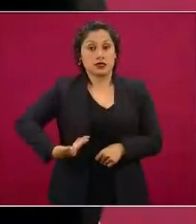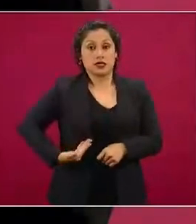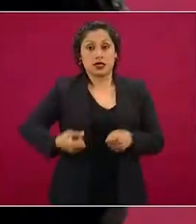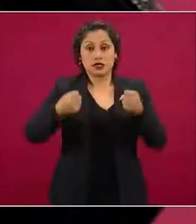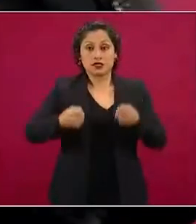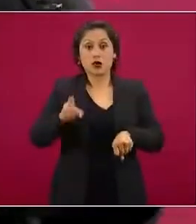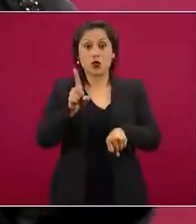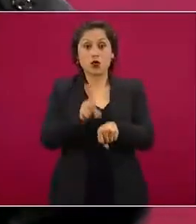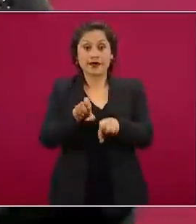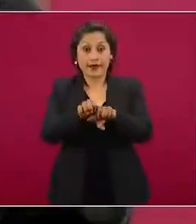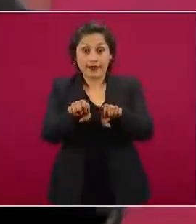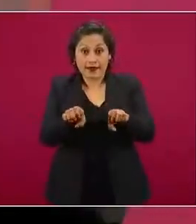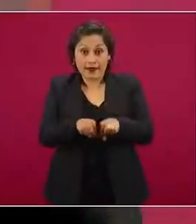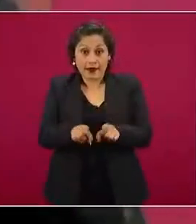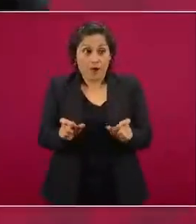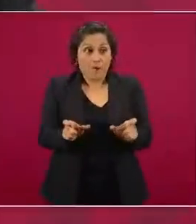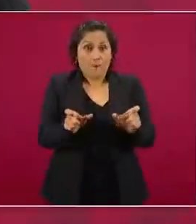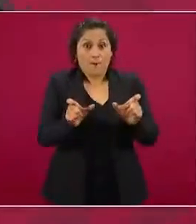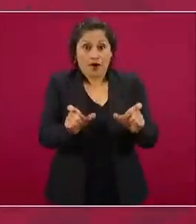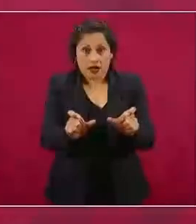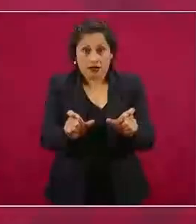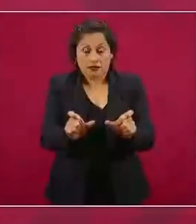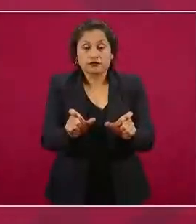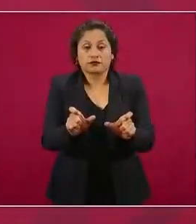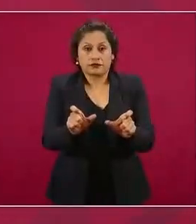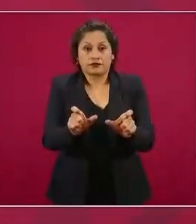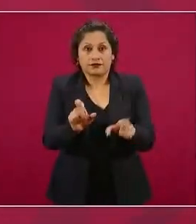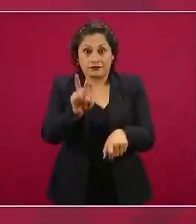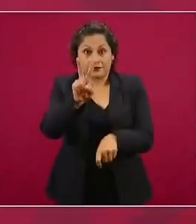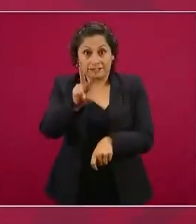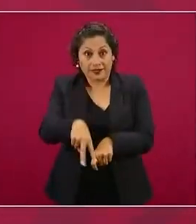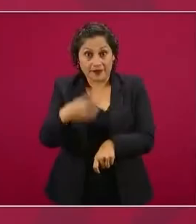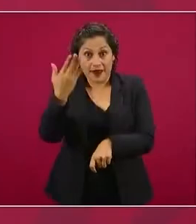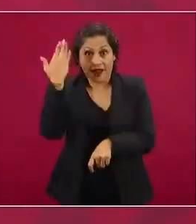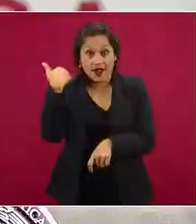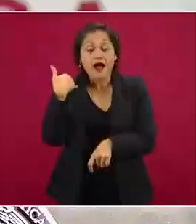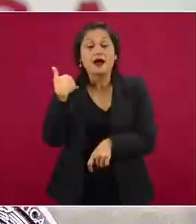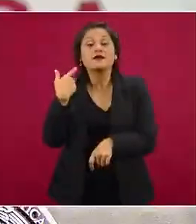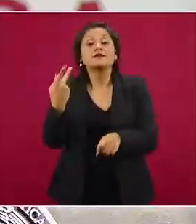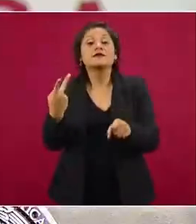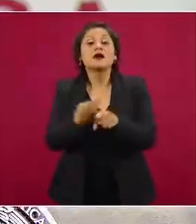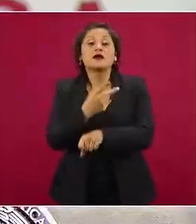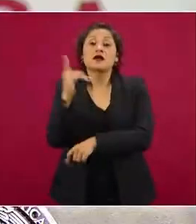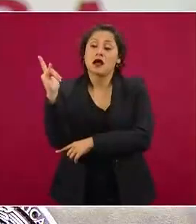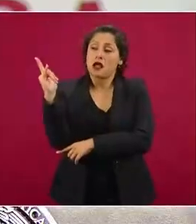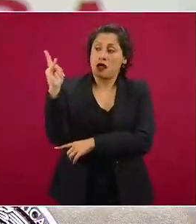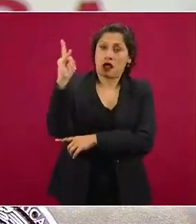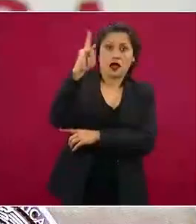en un viaje del avión presidencial se gastaron